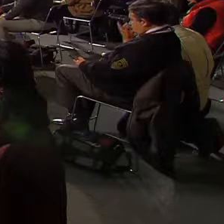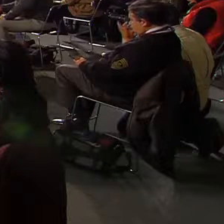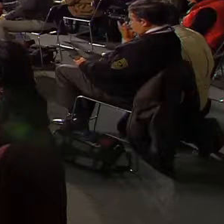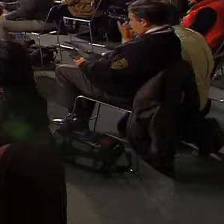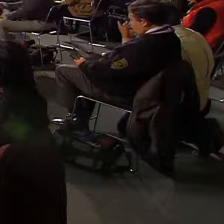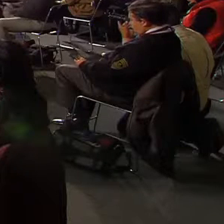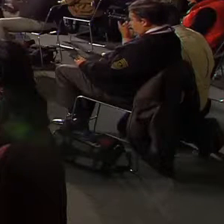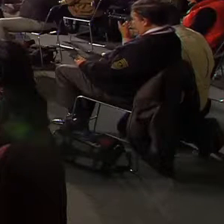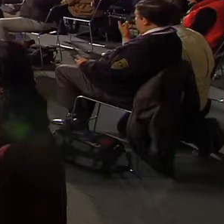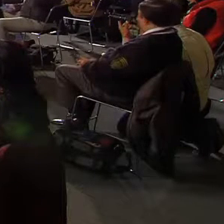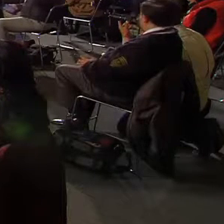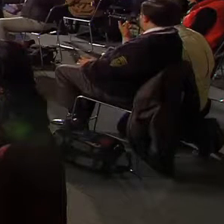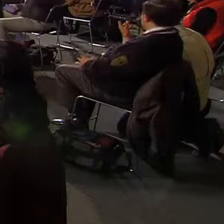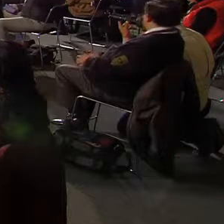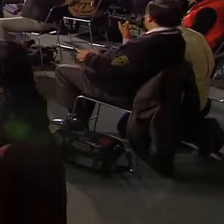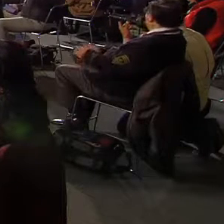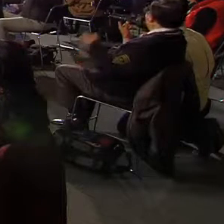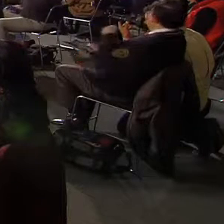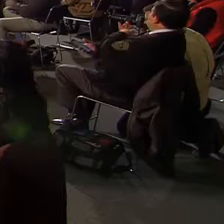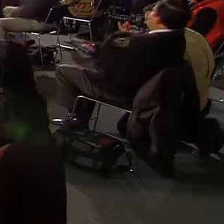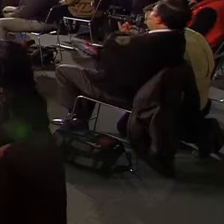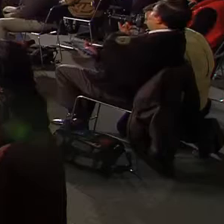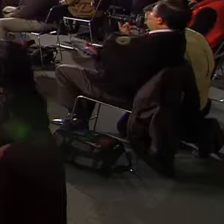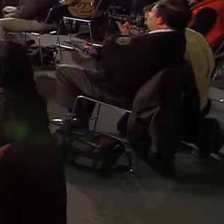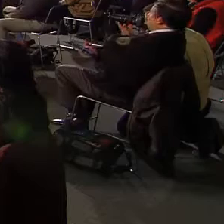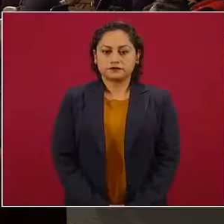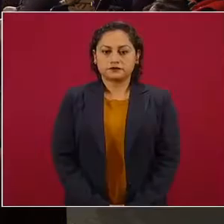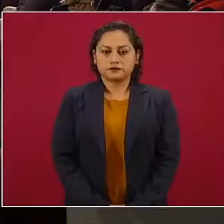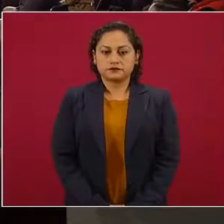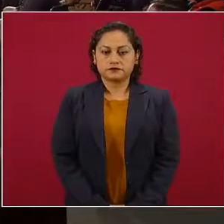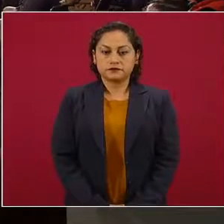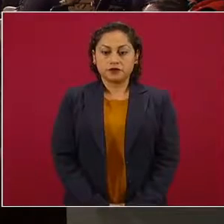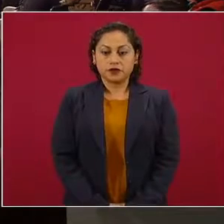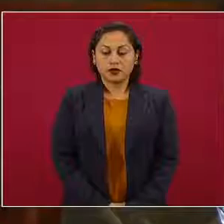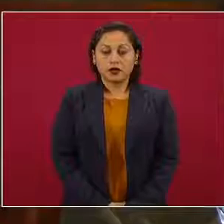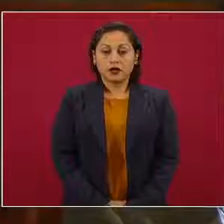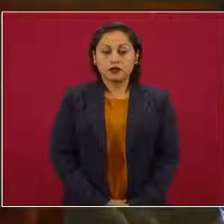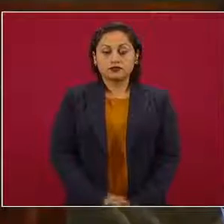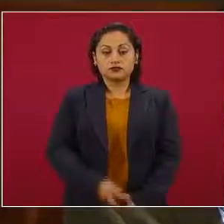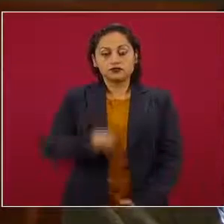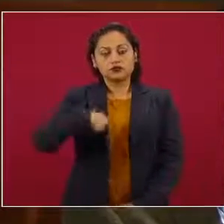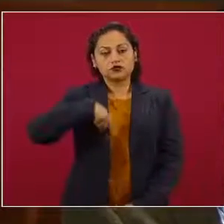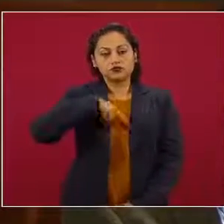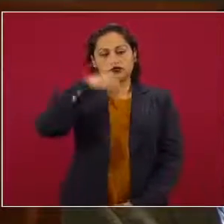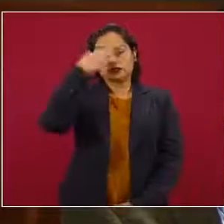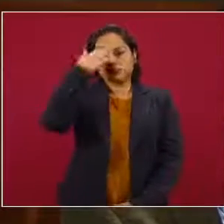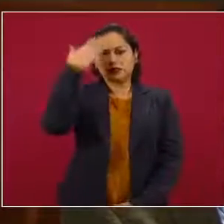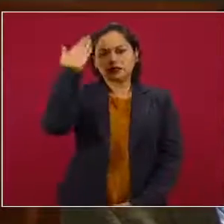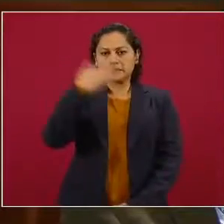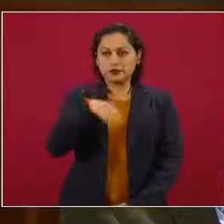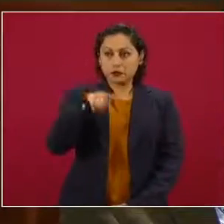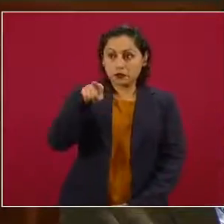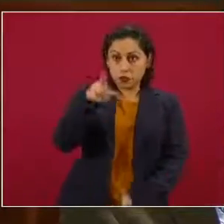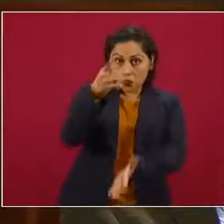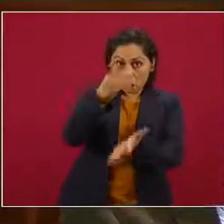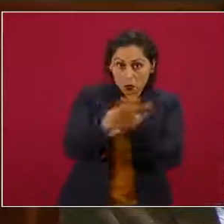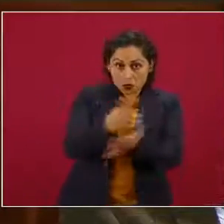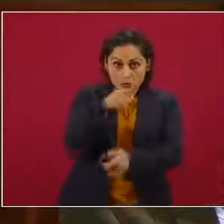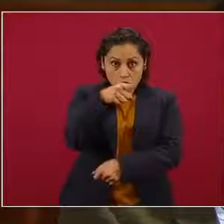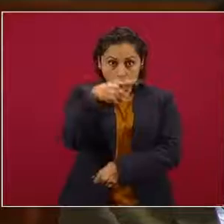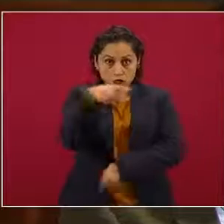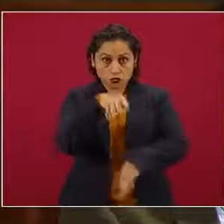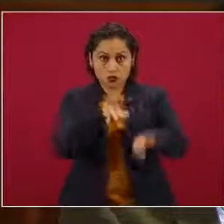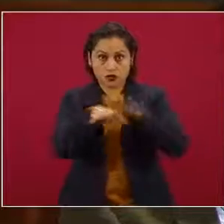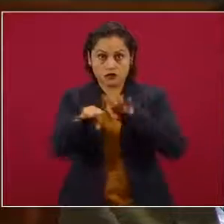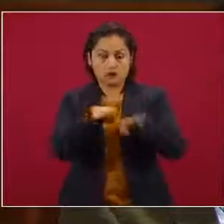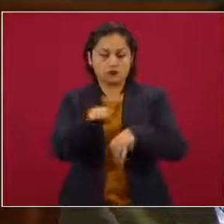gente. Y creo que esa es justamente la respuesta. Sabemos que no depende de usted, que no